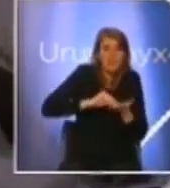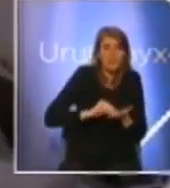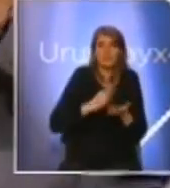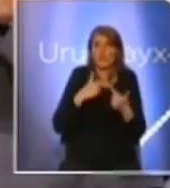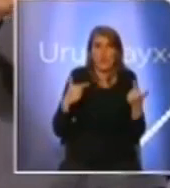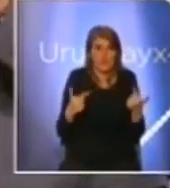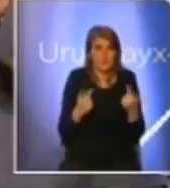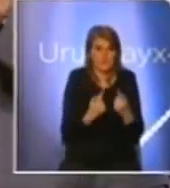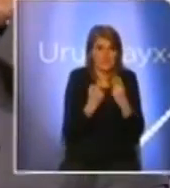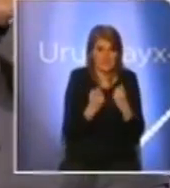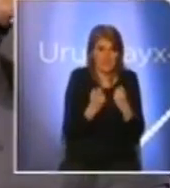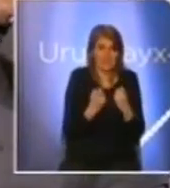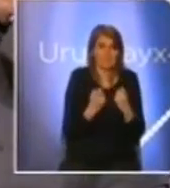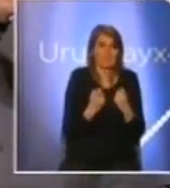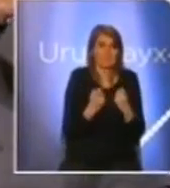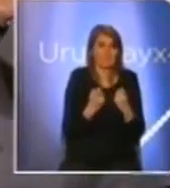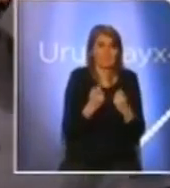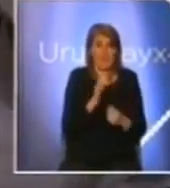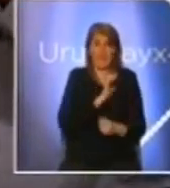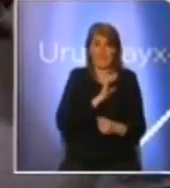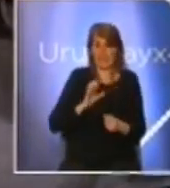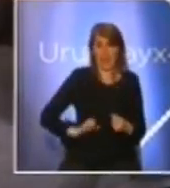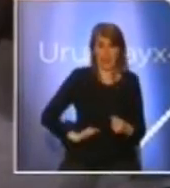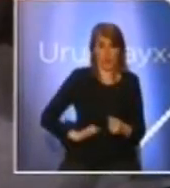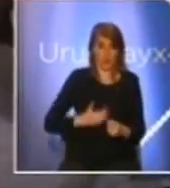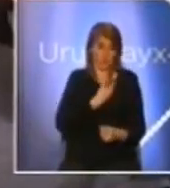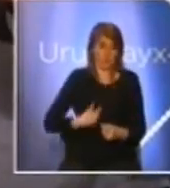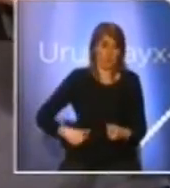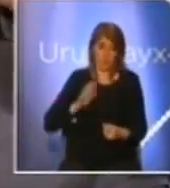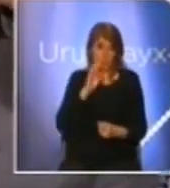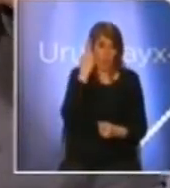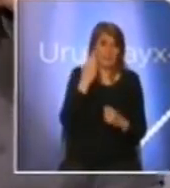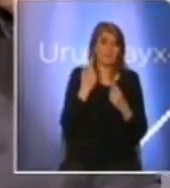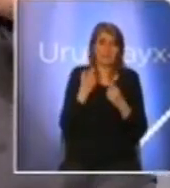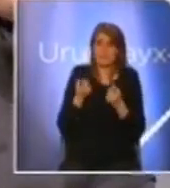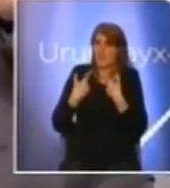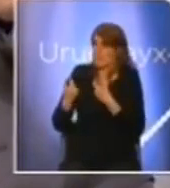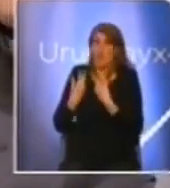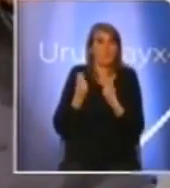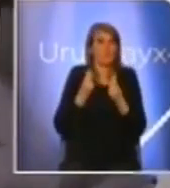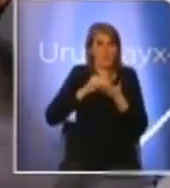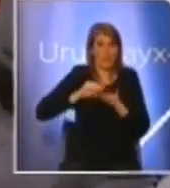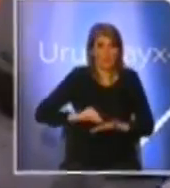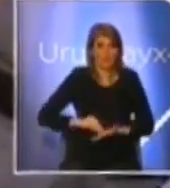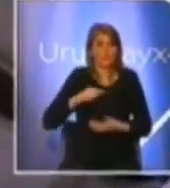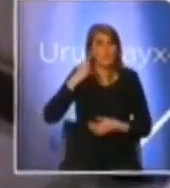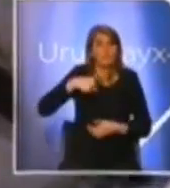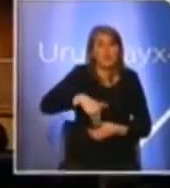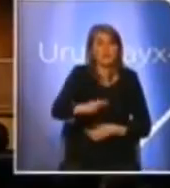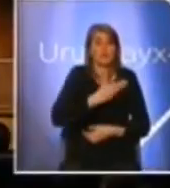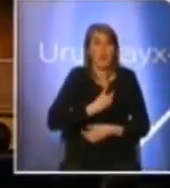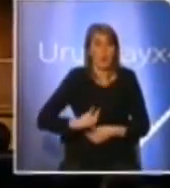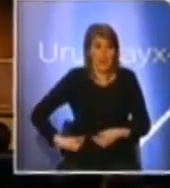hacer muchas cosas. Y el Estado es un gran productor de datos. Entonces, mi pedido es, si la siguiente administración diera